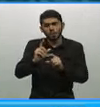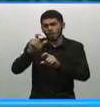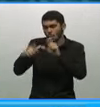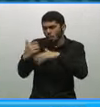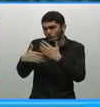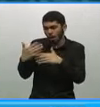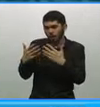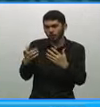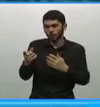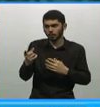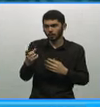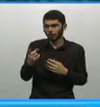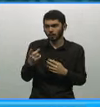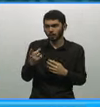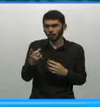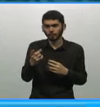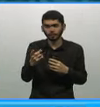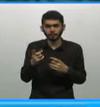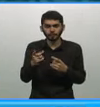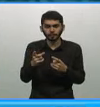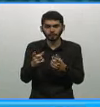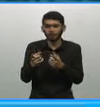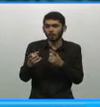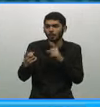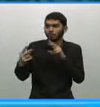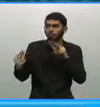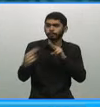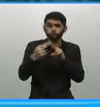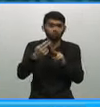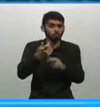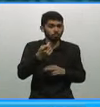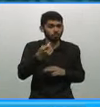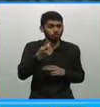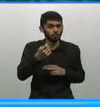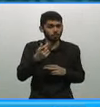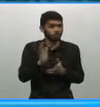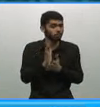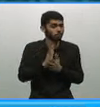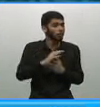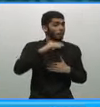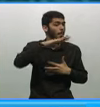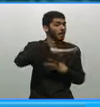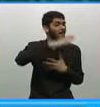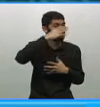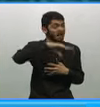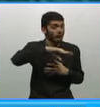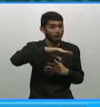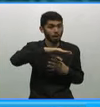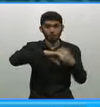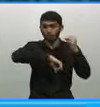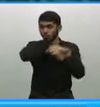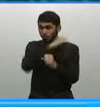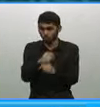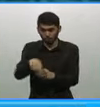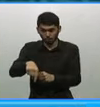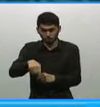jugadores con los cuales prácticamente no habla después de lo que fue la final de la Copa América, y poder hacer un